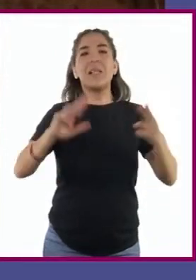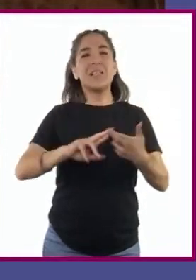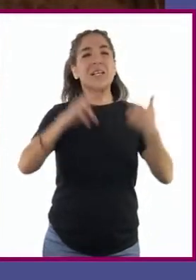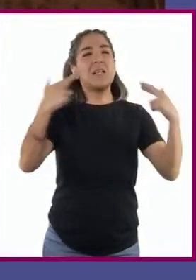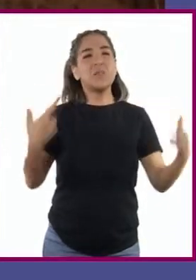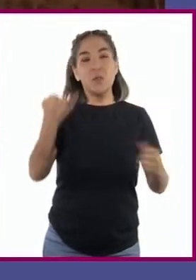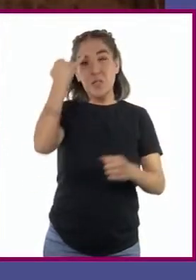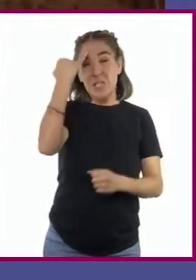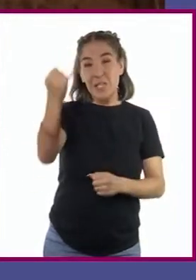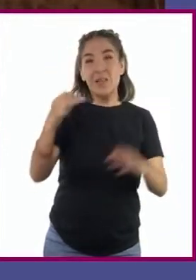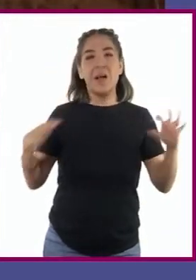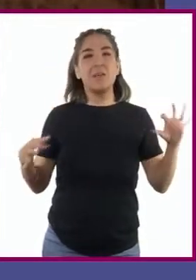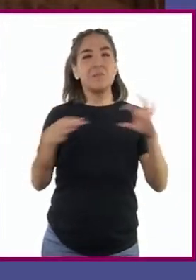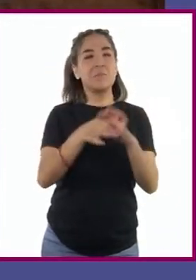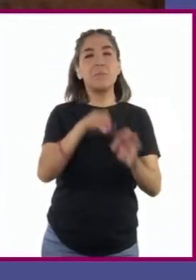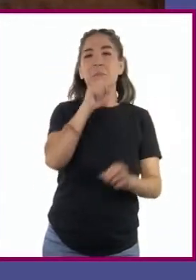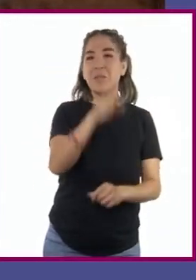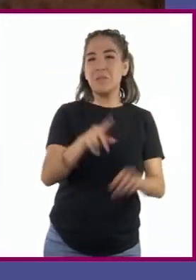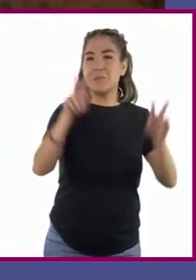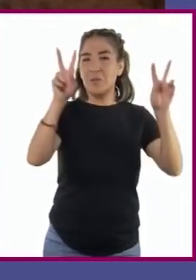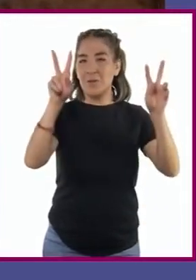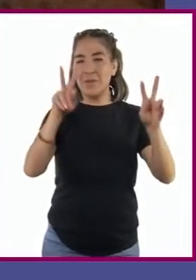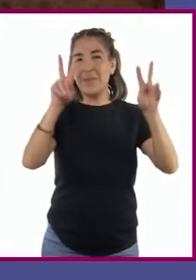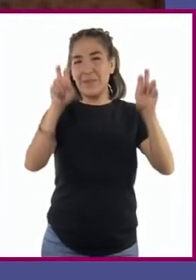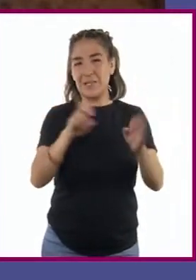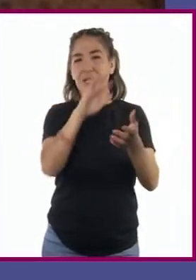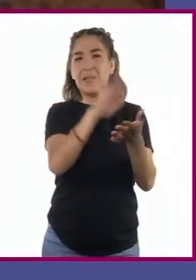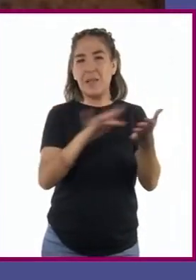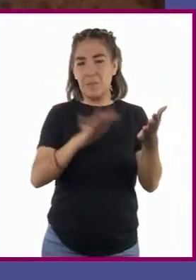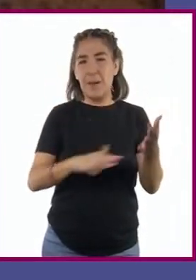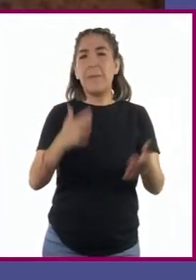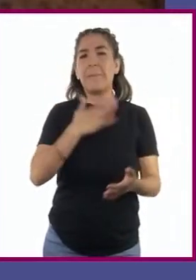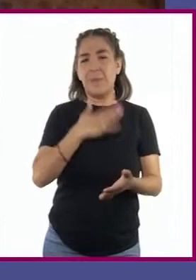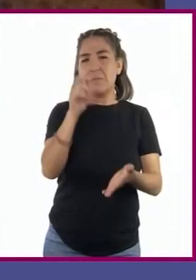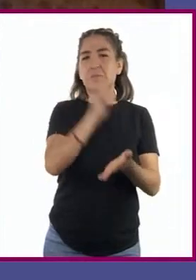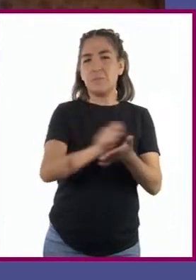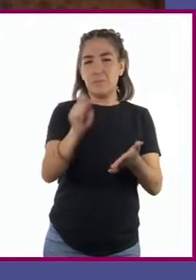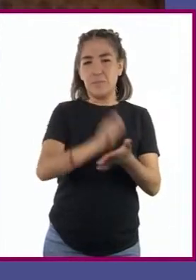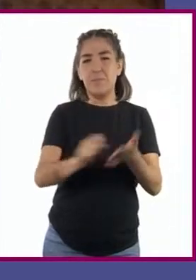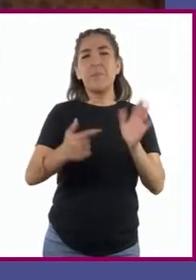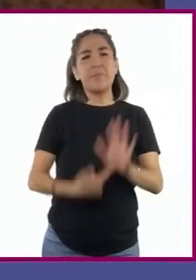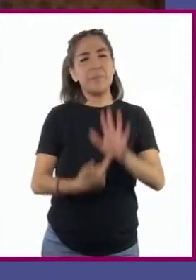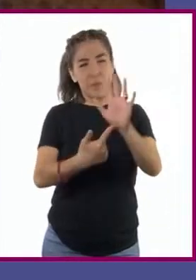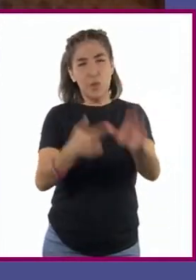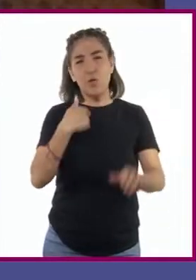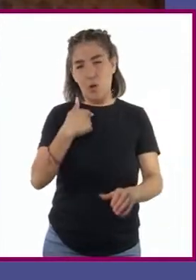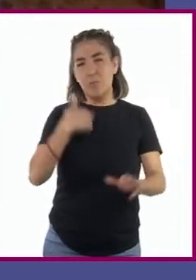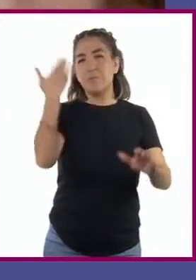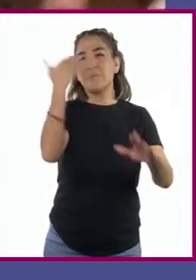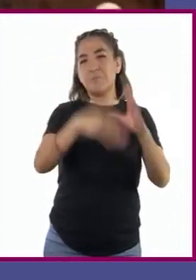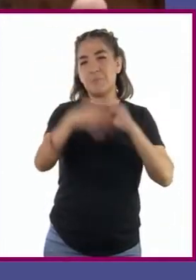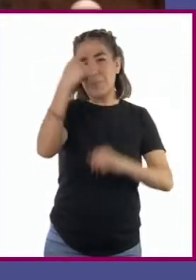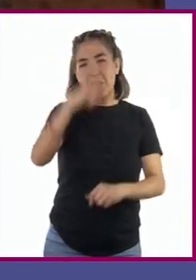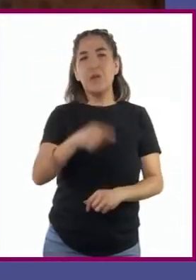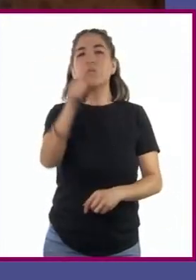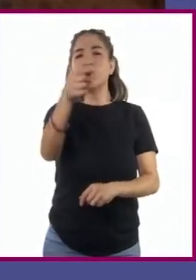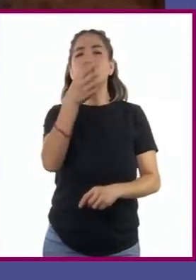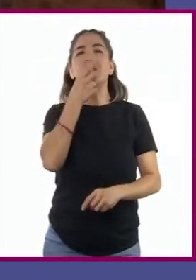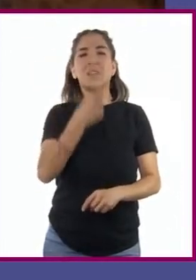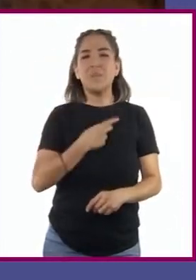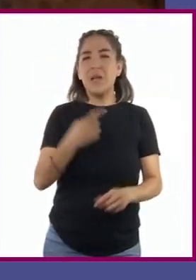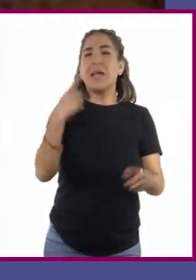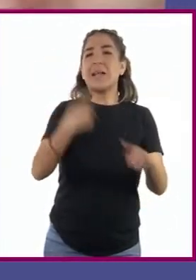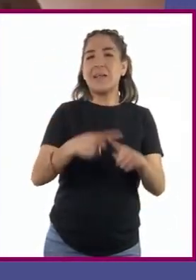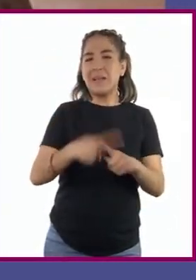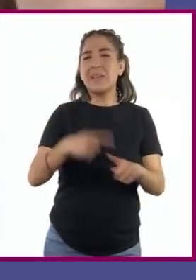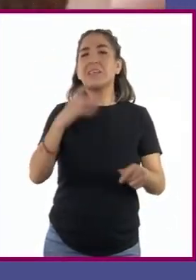ideas dentro de un mismo texto. Les mando algunos de mis apuntes para que me ayuden a entender en qué me equivoqué y